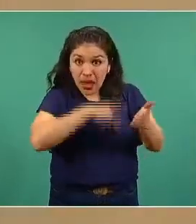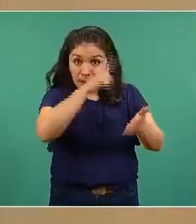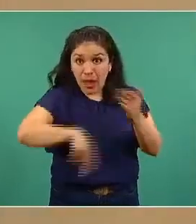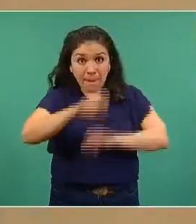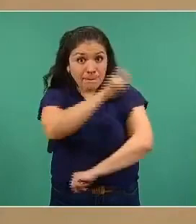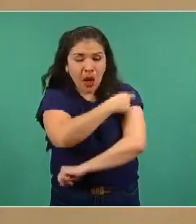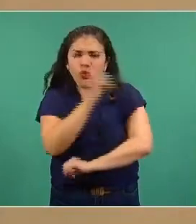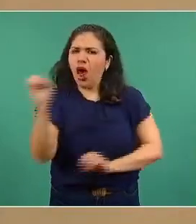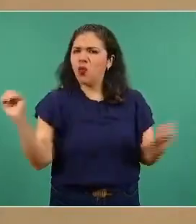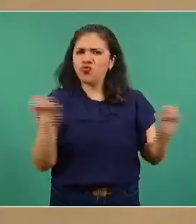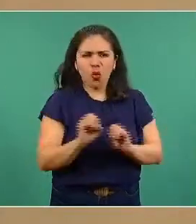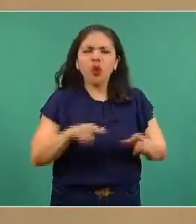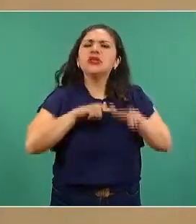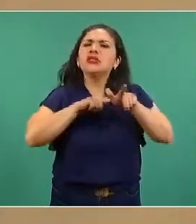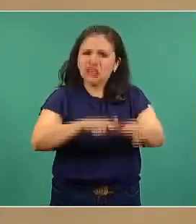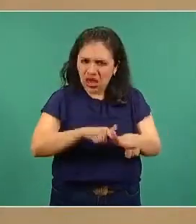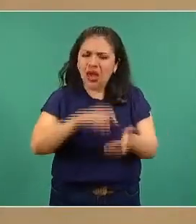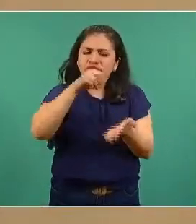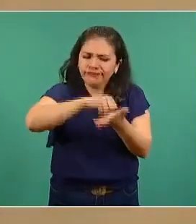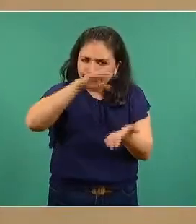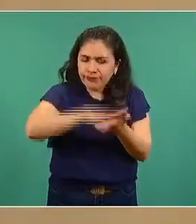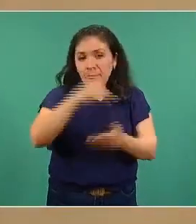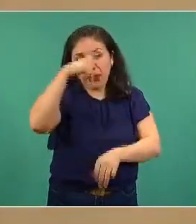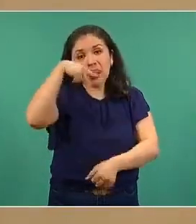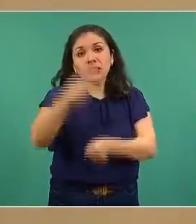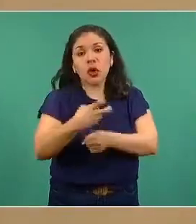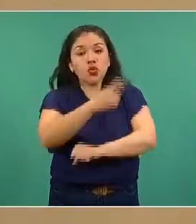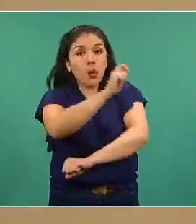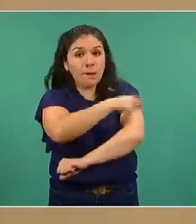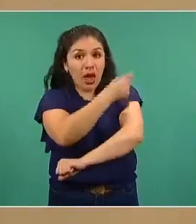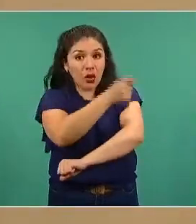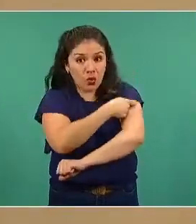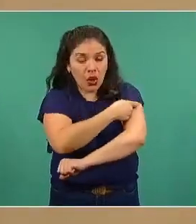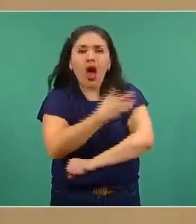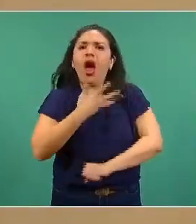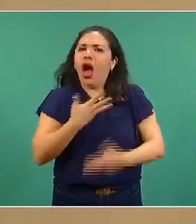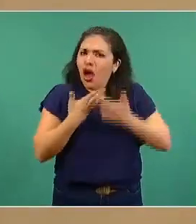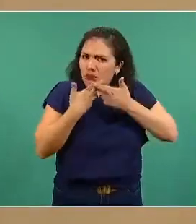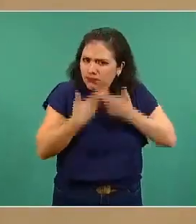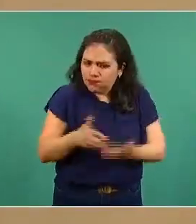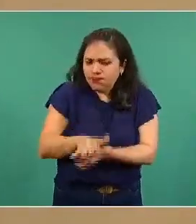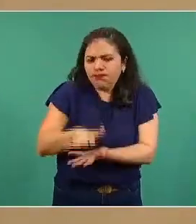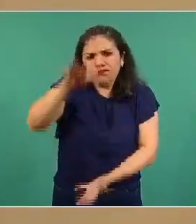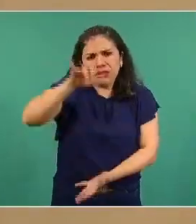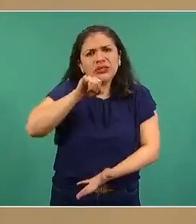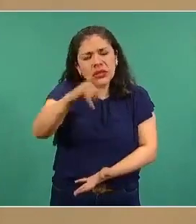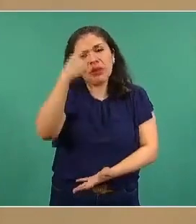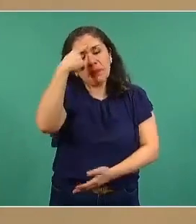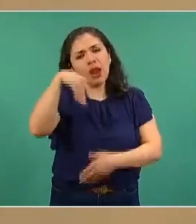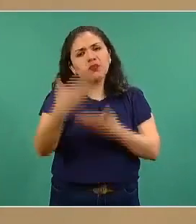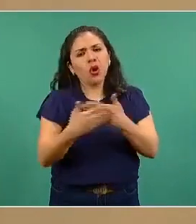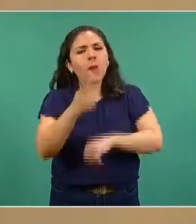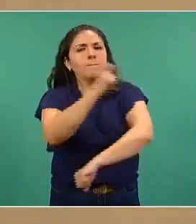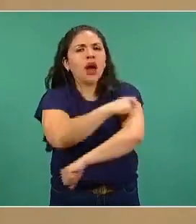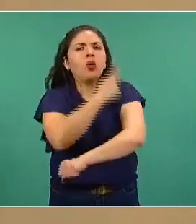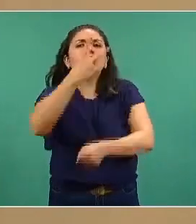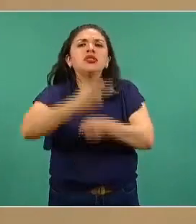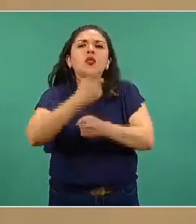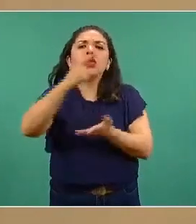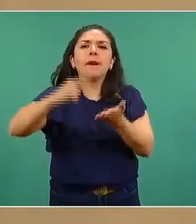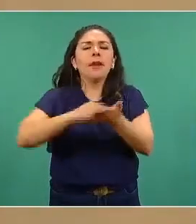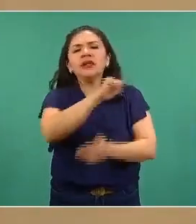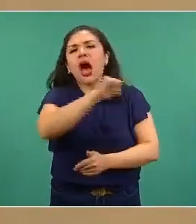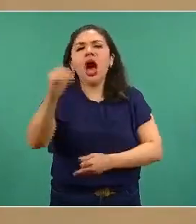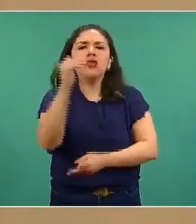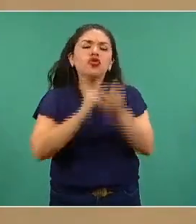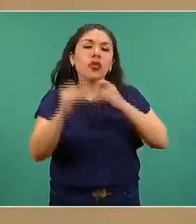alguna. Sigue vigente la segunda dosis y tenemos toda la cantidad disponible para vacunar en segunda dosis a todas